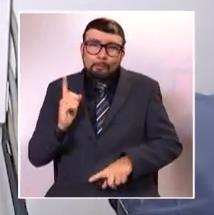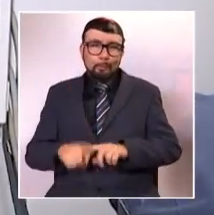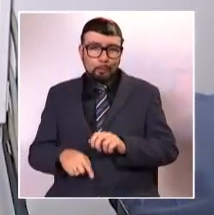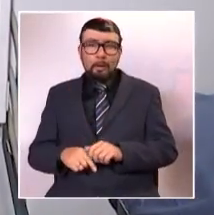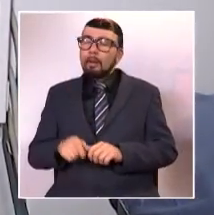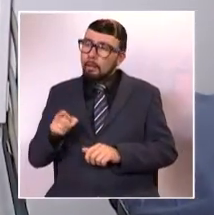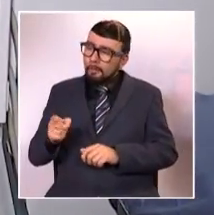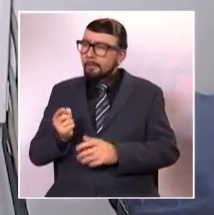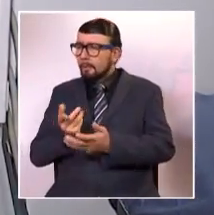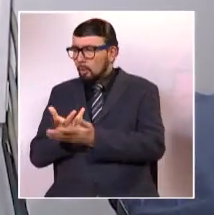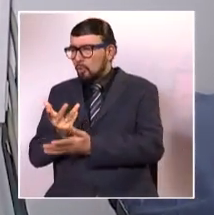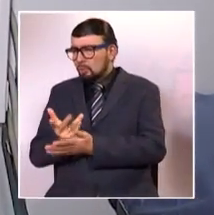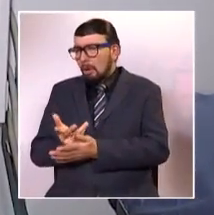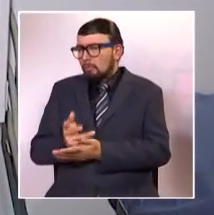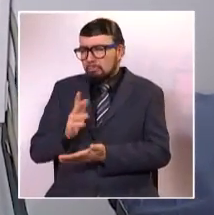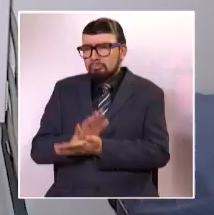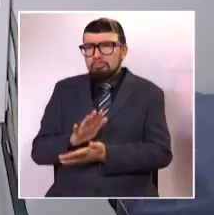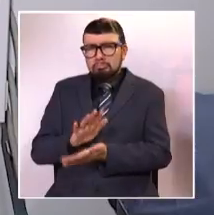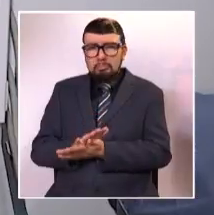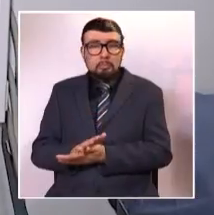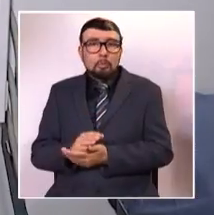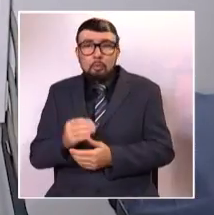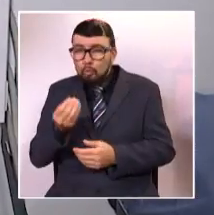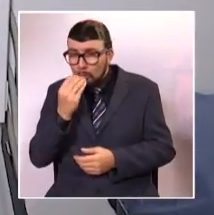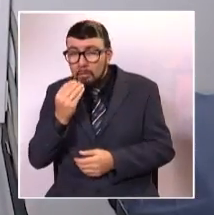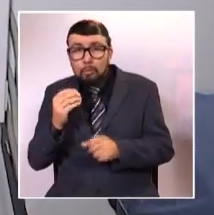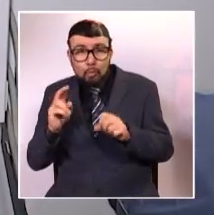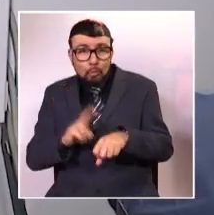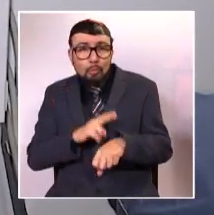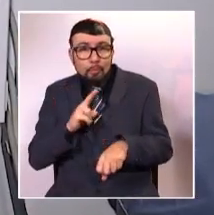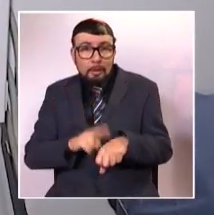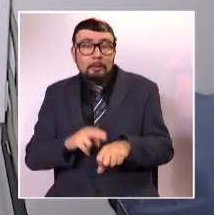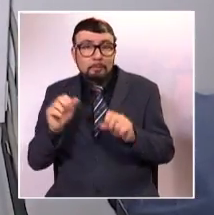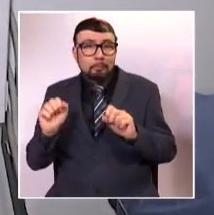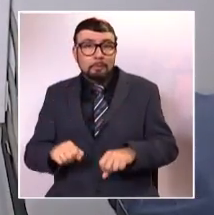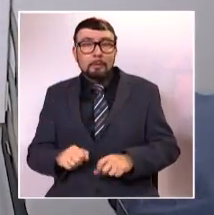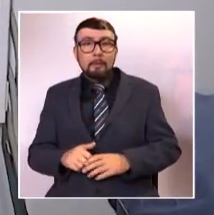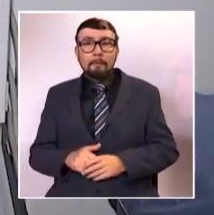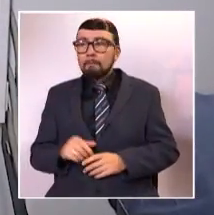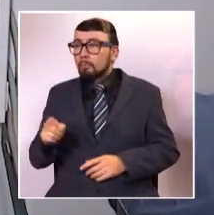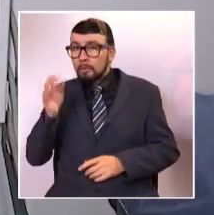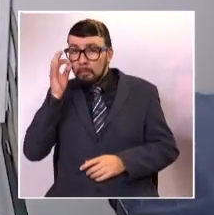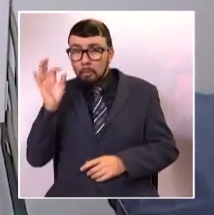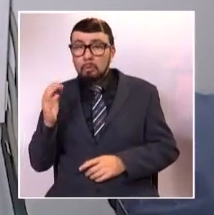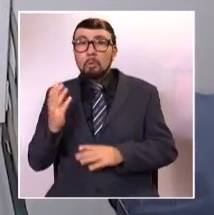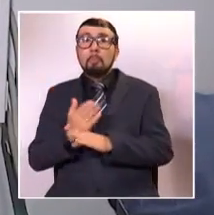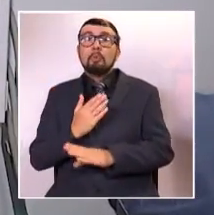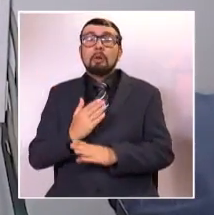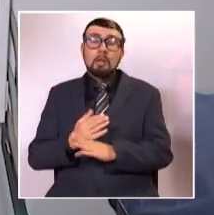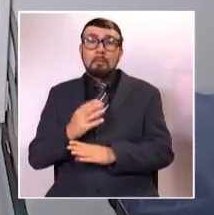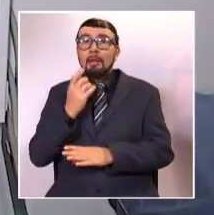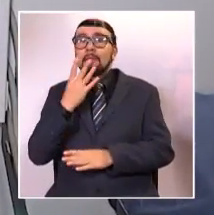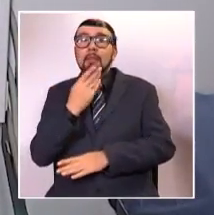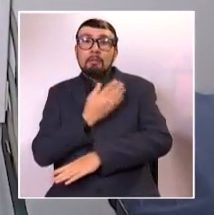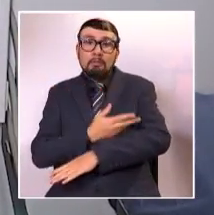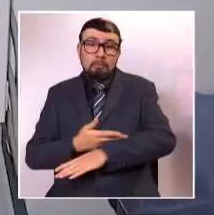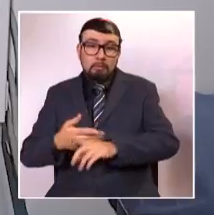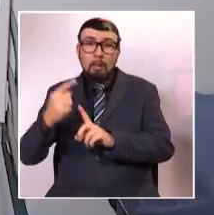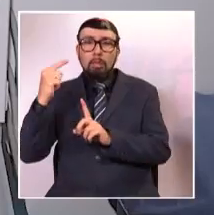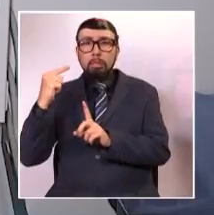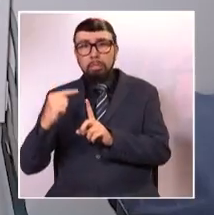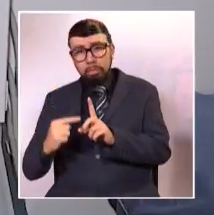una dieta pues para que tampoco vaya a afectar de pronto su problema de azúcar, su problema de glicemia. Entonces,